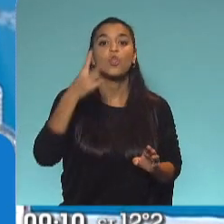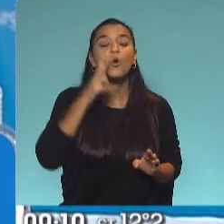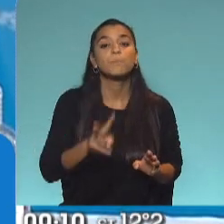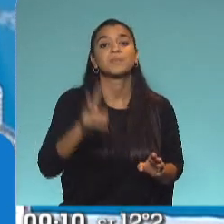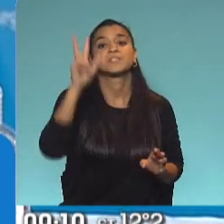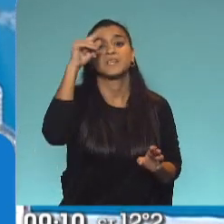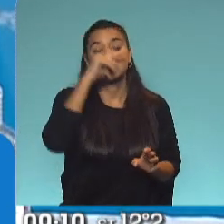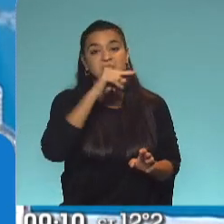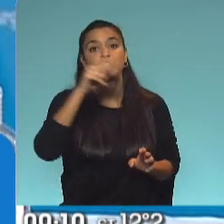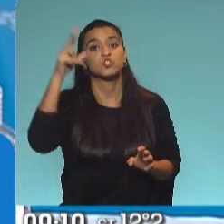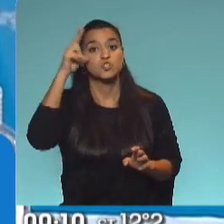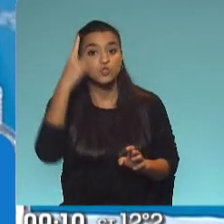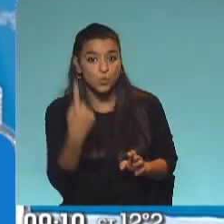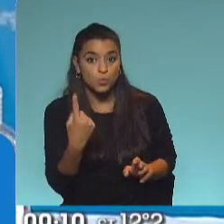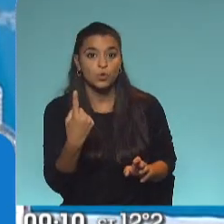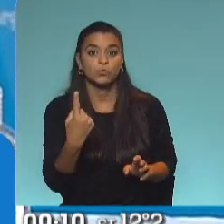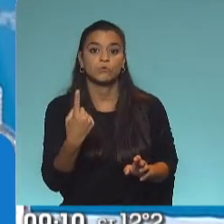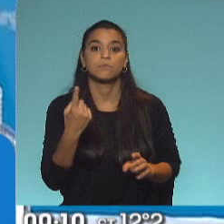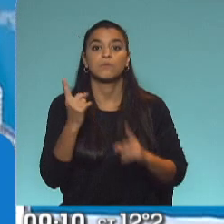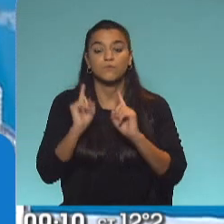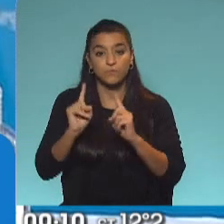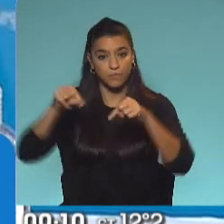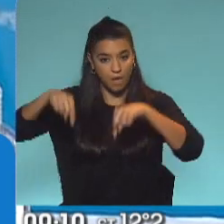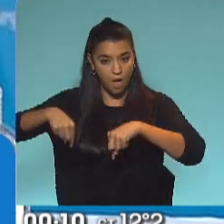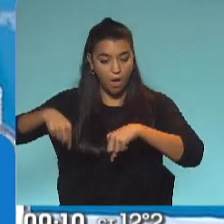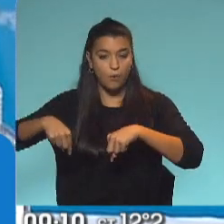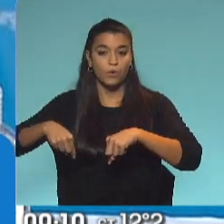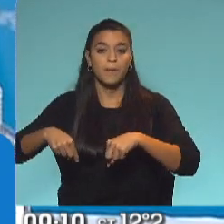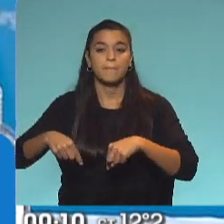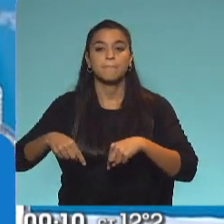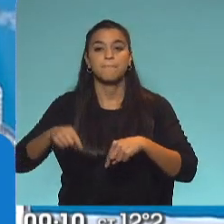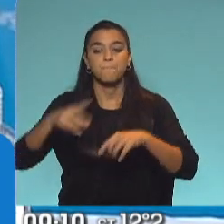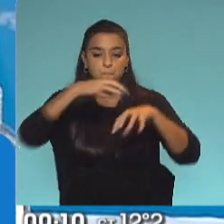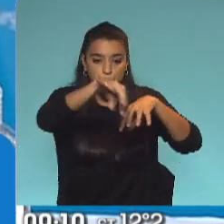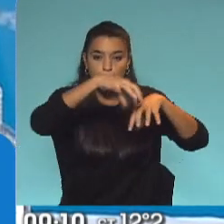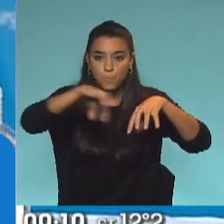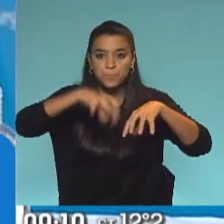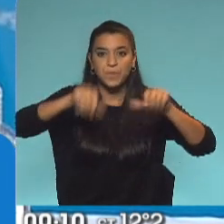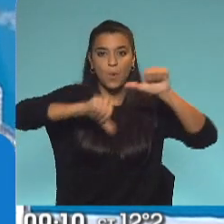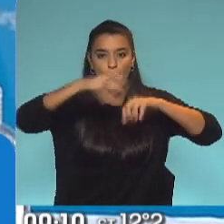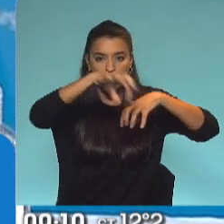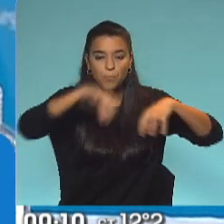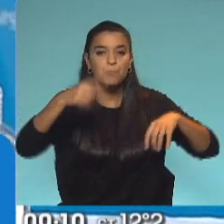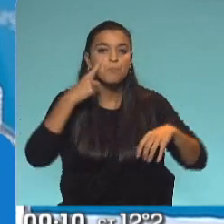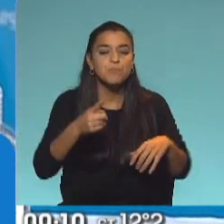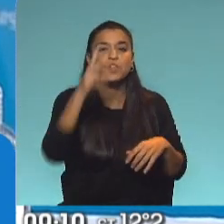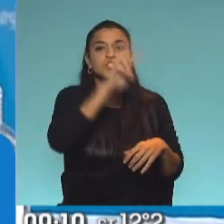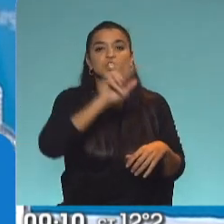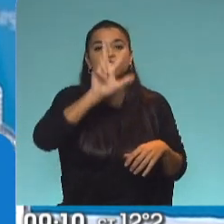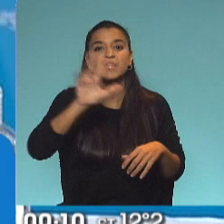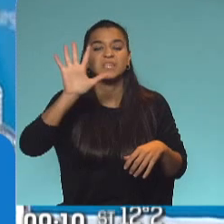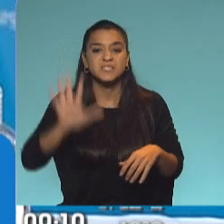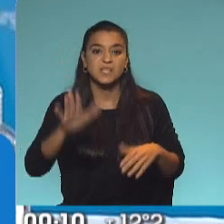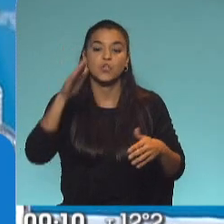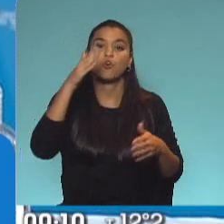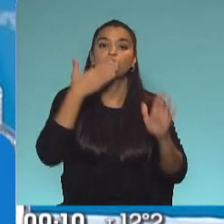781 permanecen persisten activos con la descentralización del laboratorio de los 1.235 test